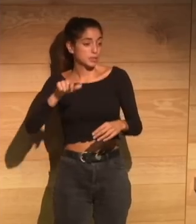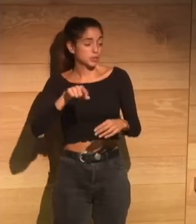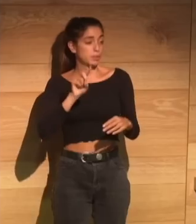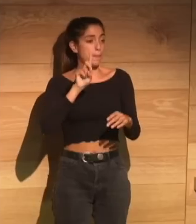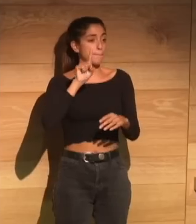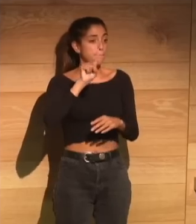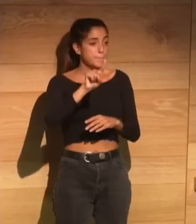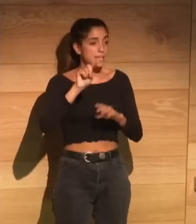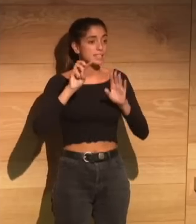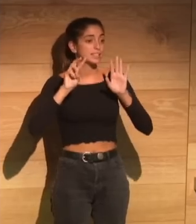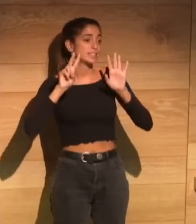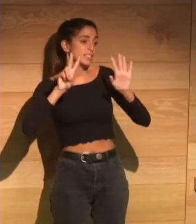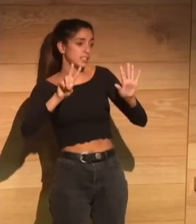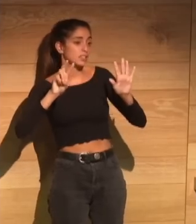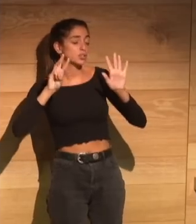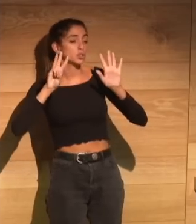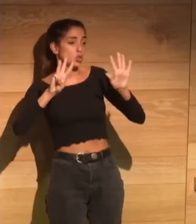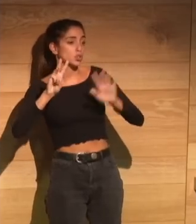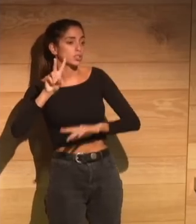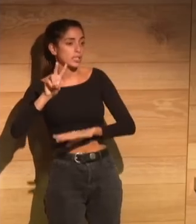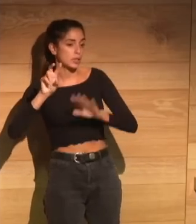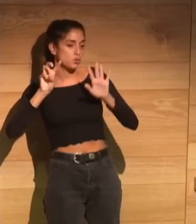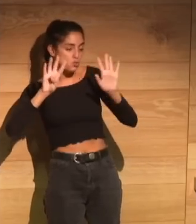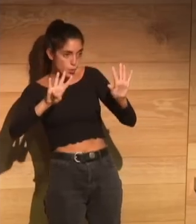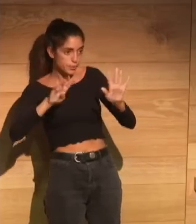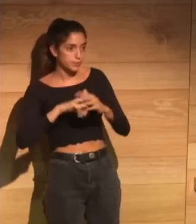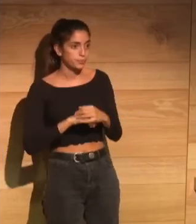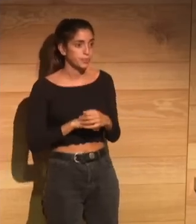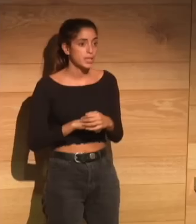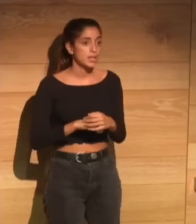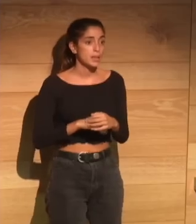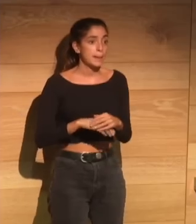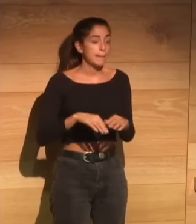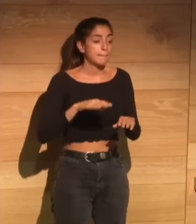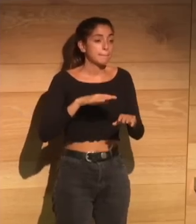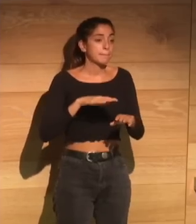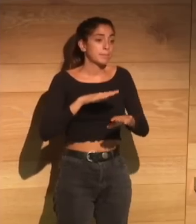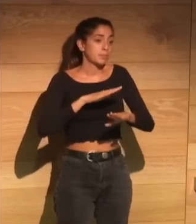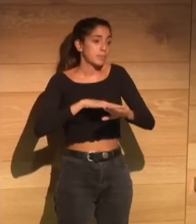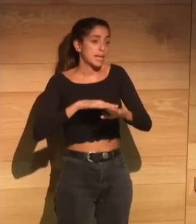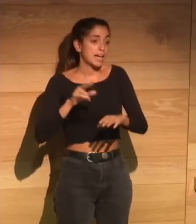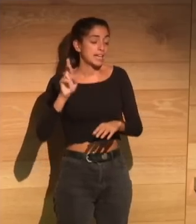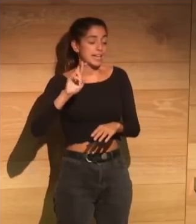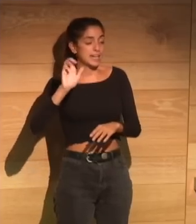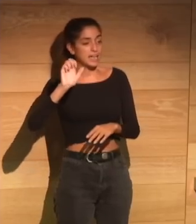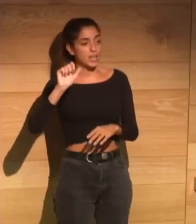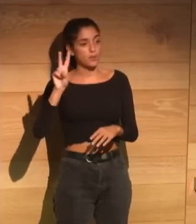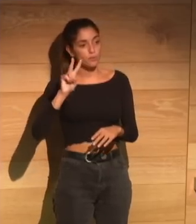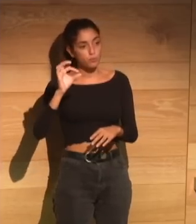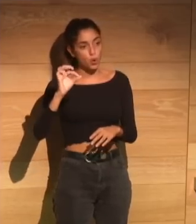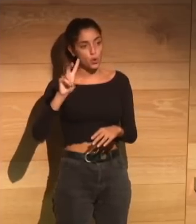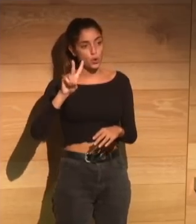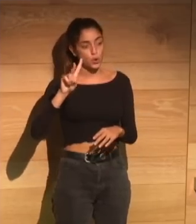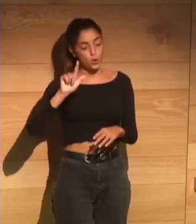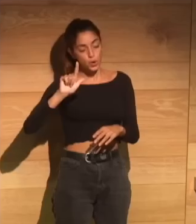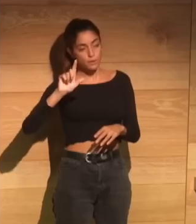1879, que es cuando aparece el praxinoscopio. Y para volver a Juan con sus fusiles y con sus revólveres, mencionamos, por